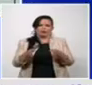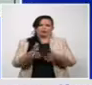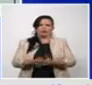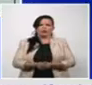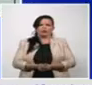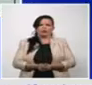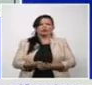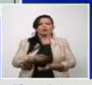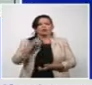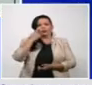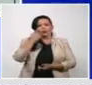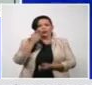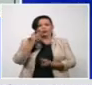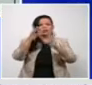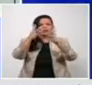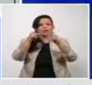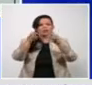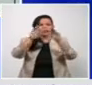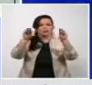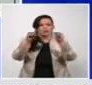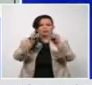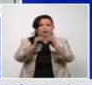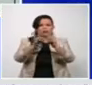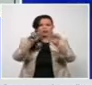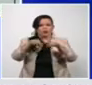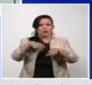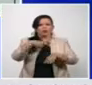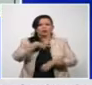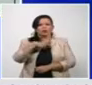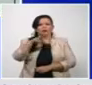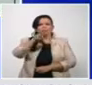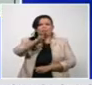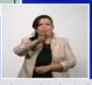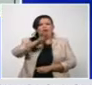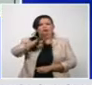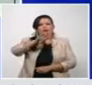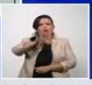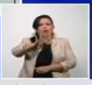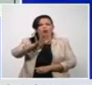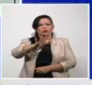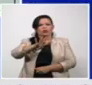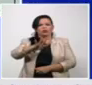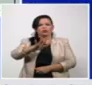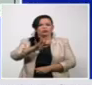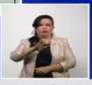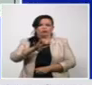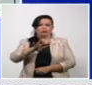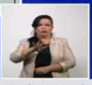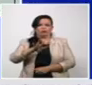de hoy estamos hablando de 24, pues realmente